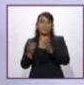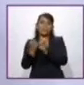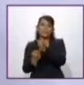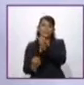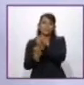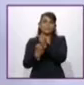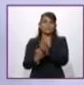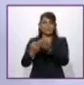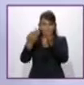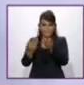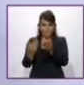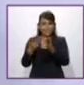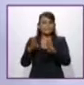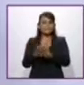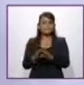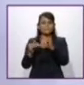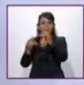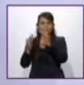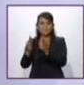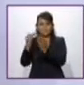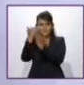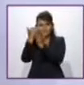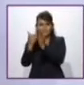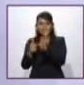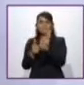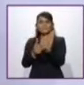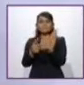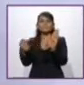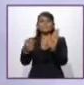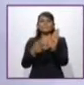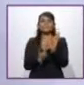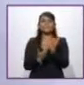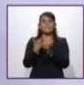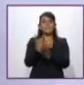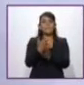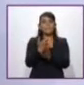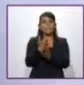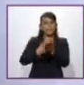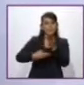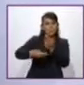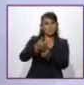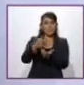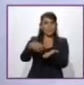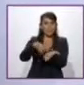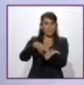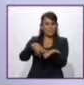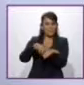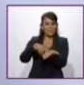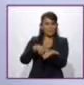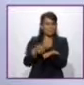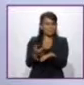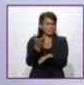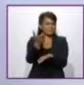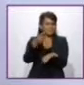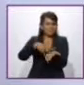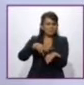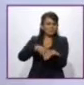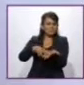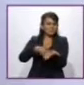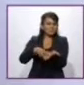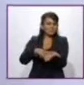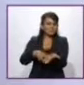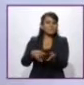Y dentro de este modelo lo que proponemos es la economía verde. La economía verde tiene la ventaja de que se pueden